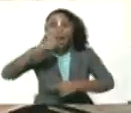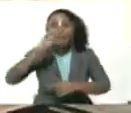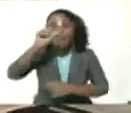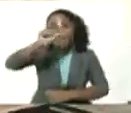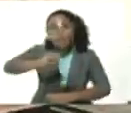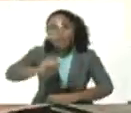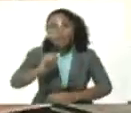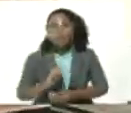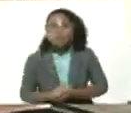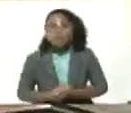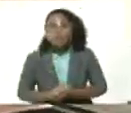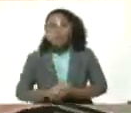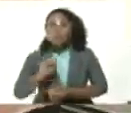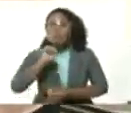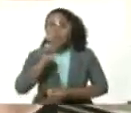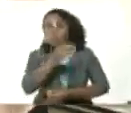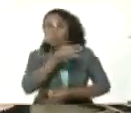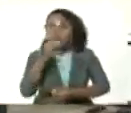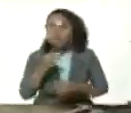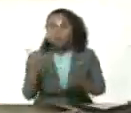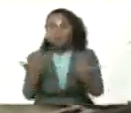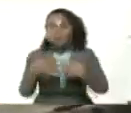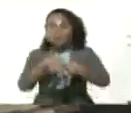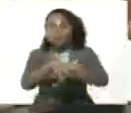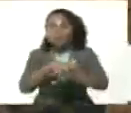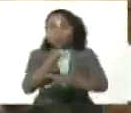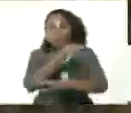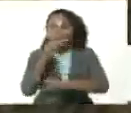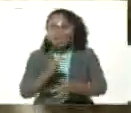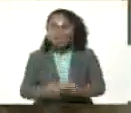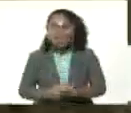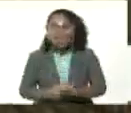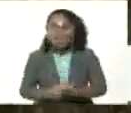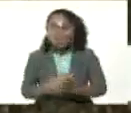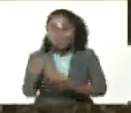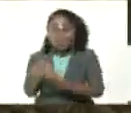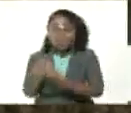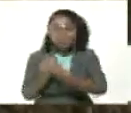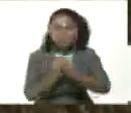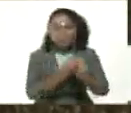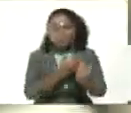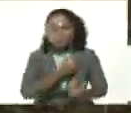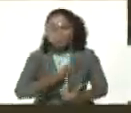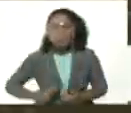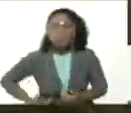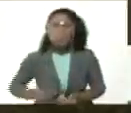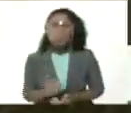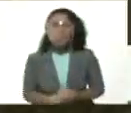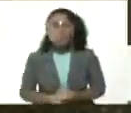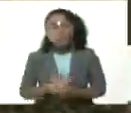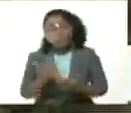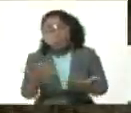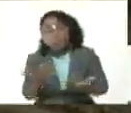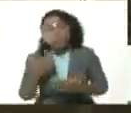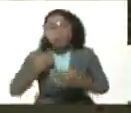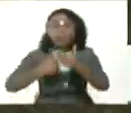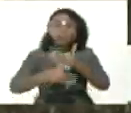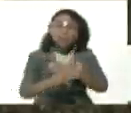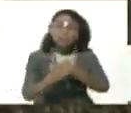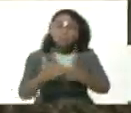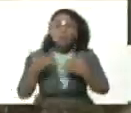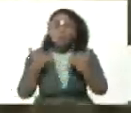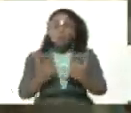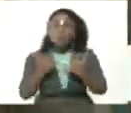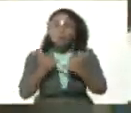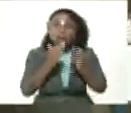sur. Correcto. Combinación perfecta, Alexis. ¿Qué más tenemos? Acompáñame que mostrarle por acá, presidente. Y vamos a pasar